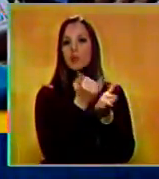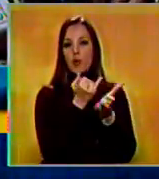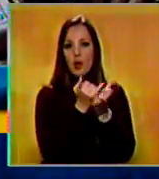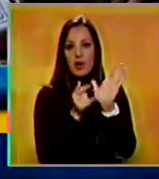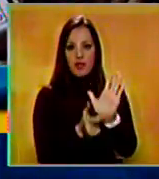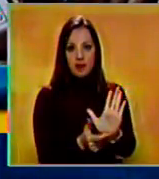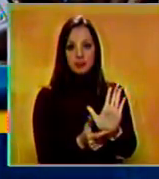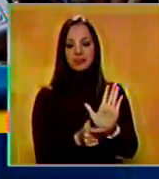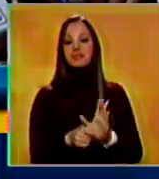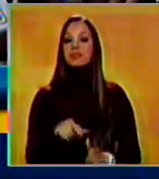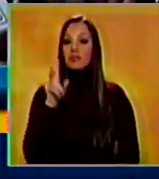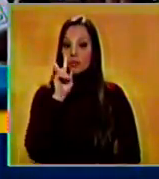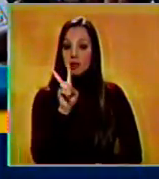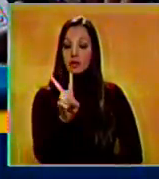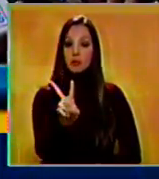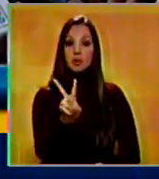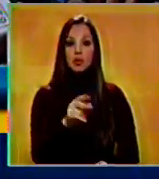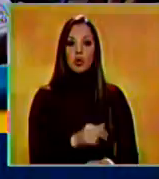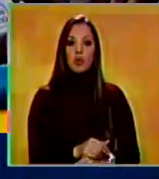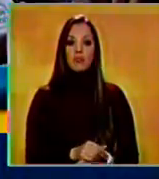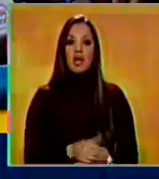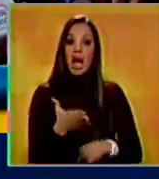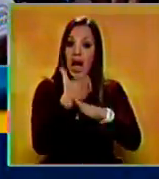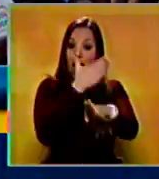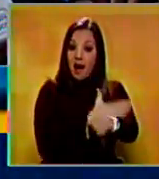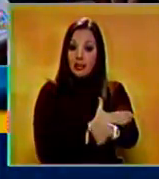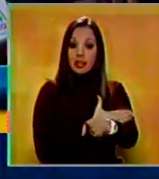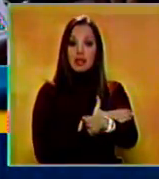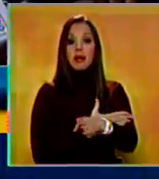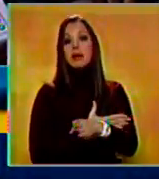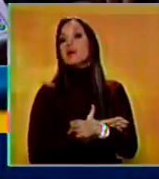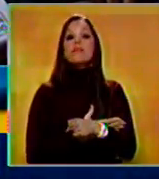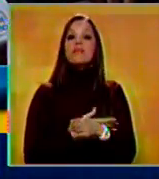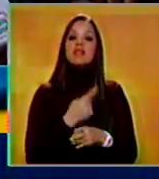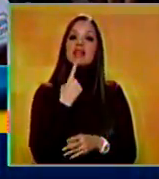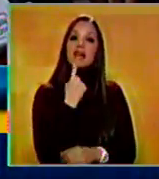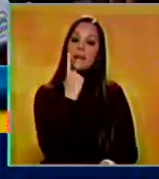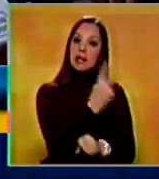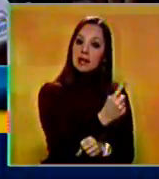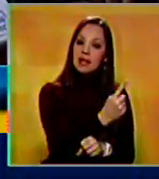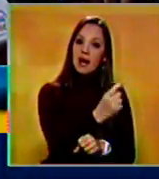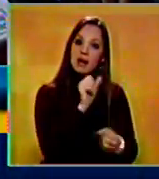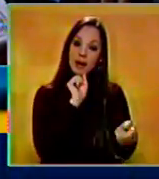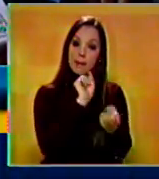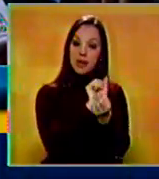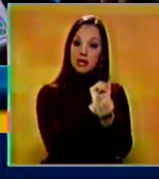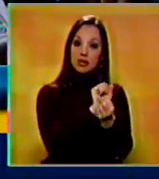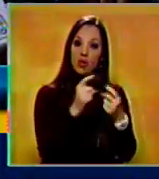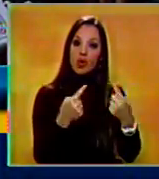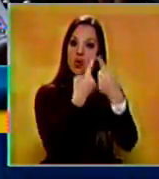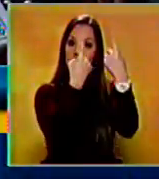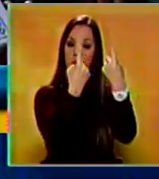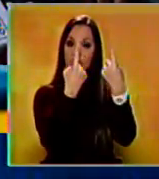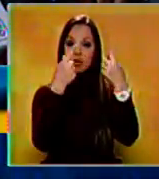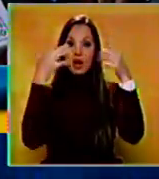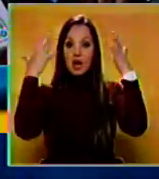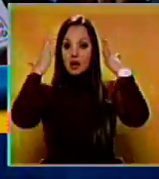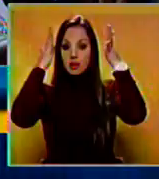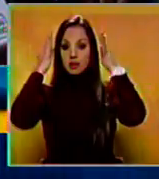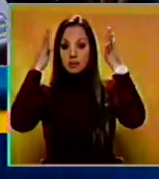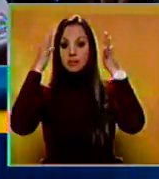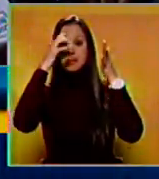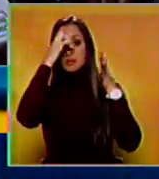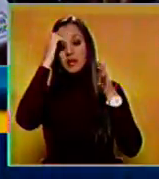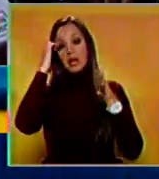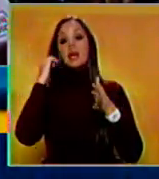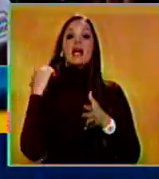Estado, antes de que se decretara la privativa de libertad contra Ledezma, vino